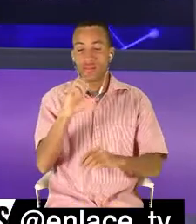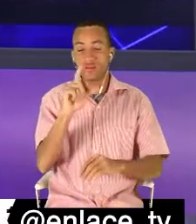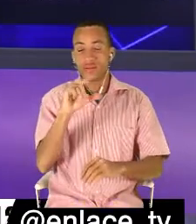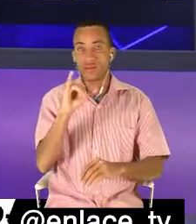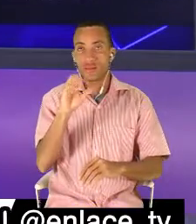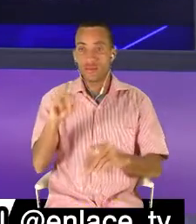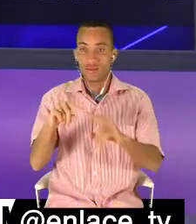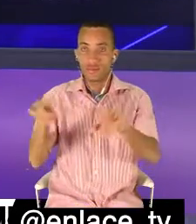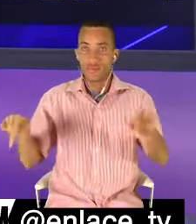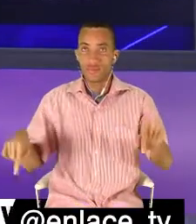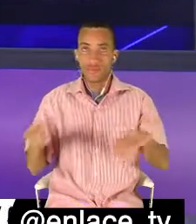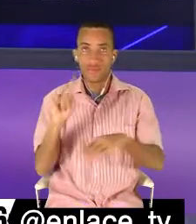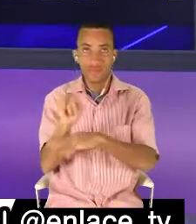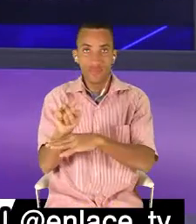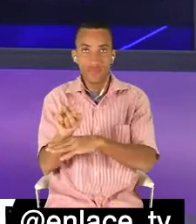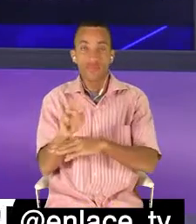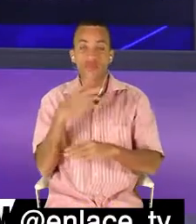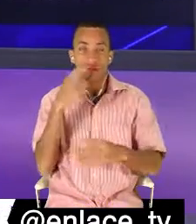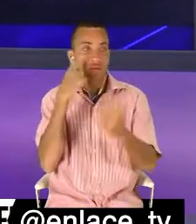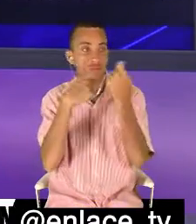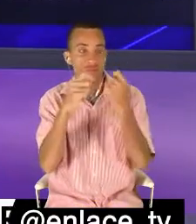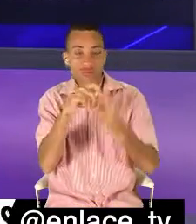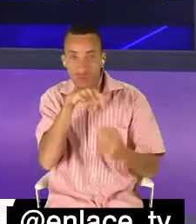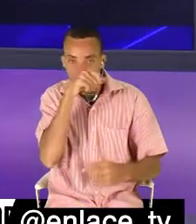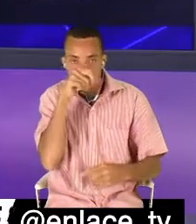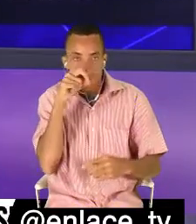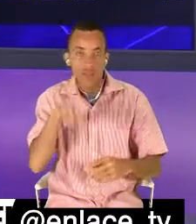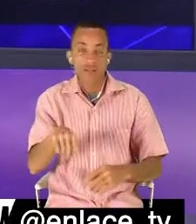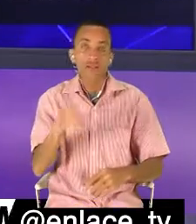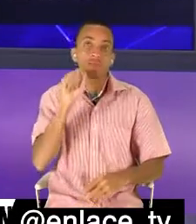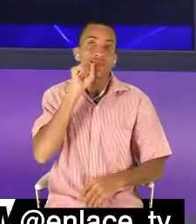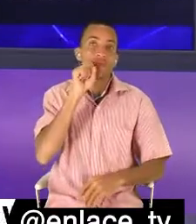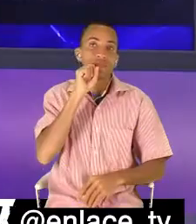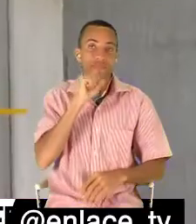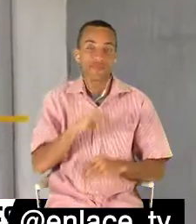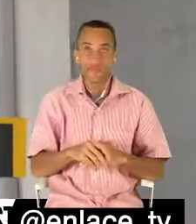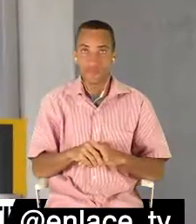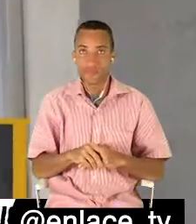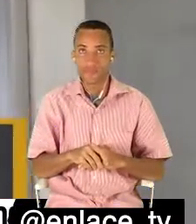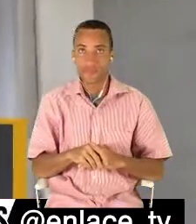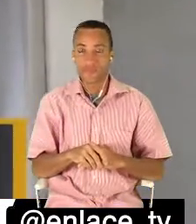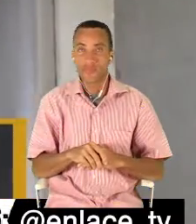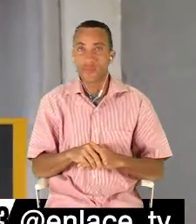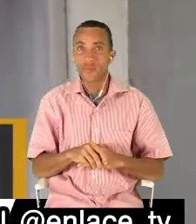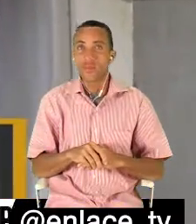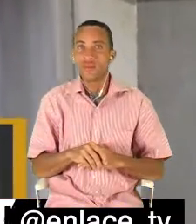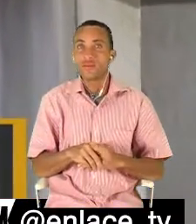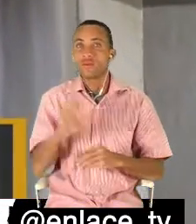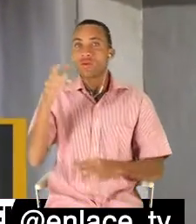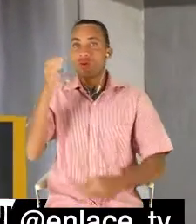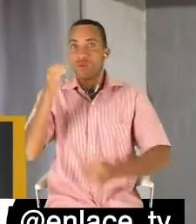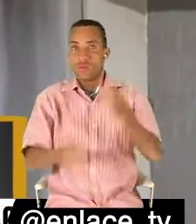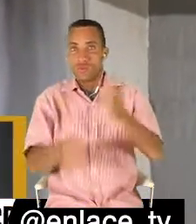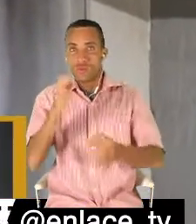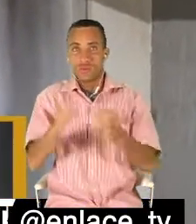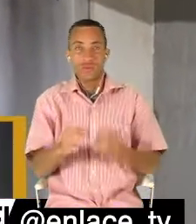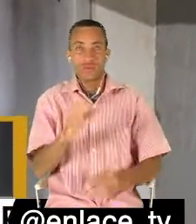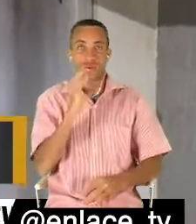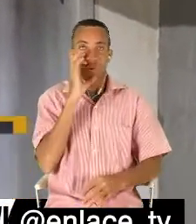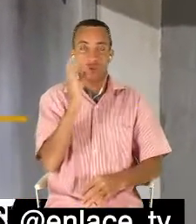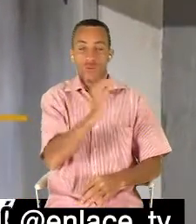de estupefacientes, especialmente en colegios de Barranca Bermeja. Al juzgado tercero penal de Barranca Bermeja fueron trasladados tres